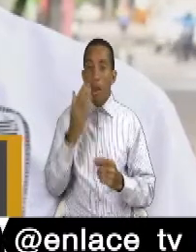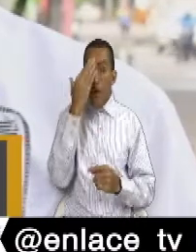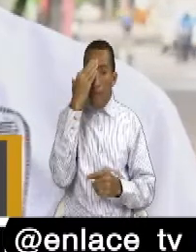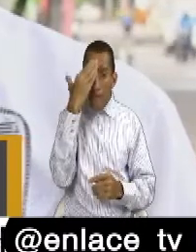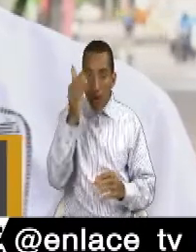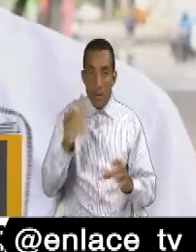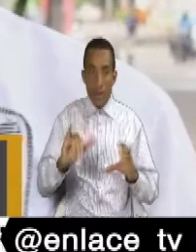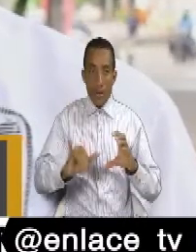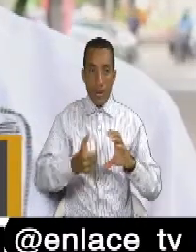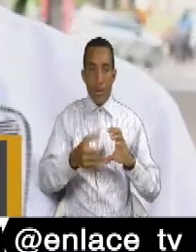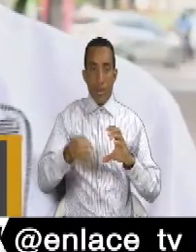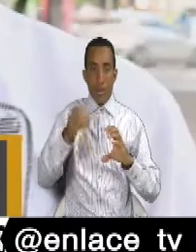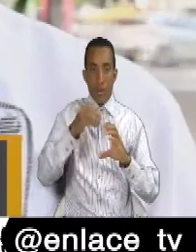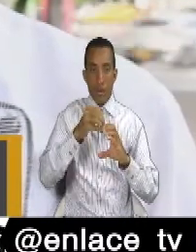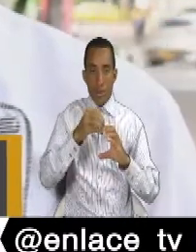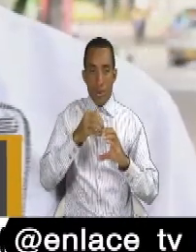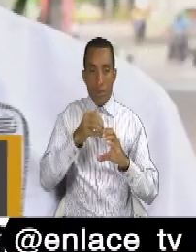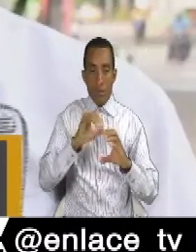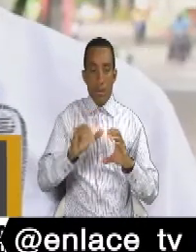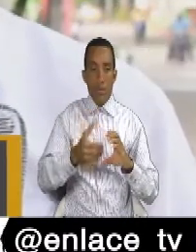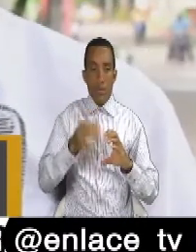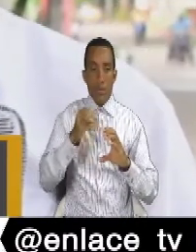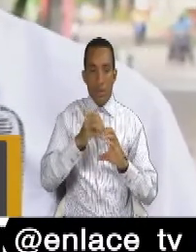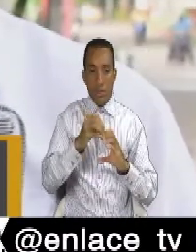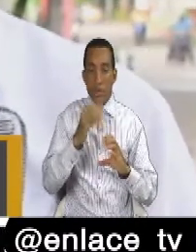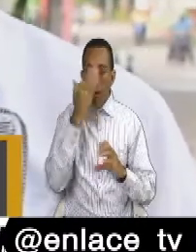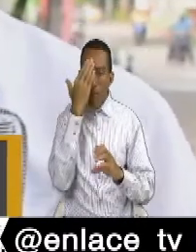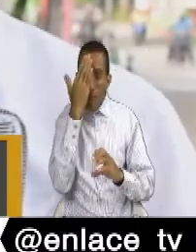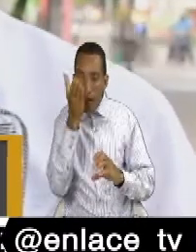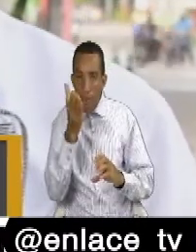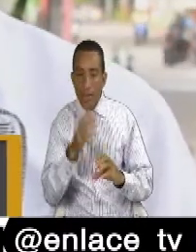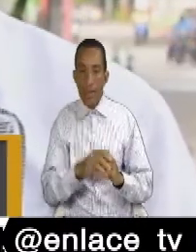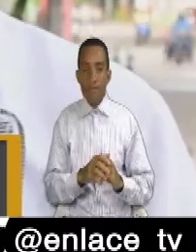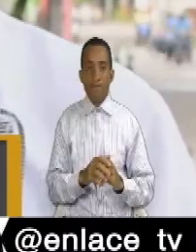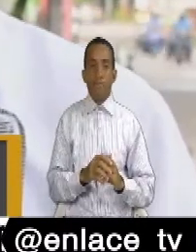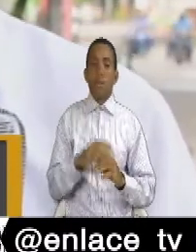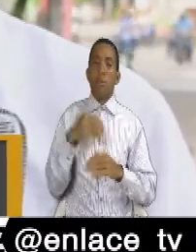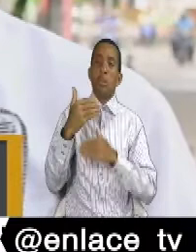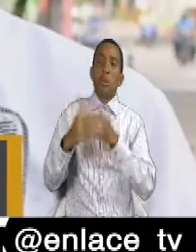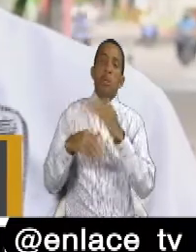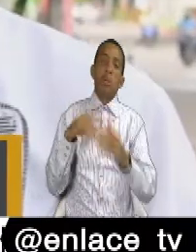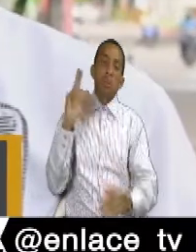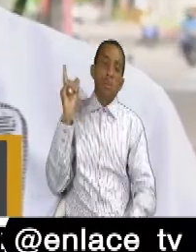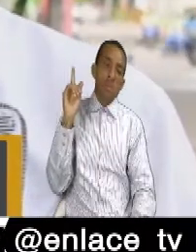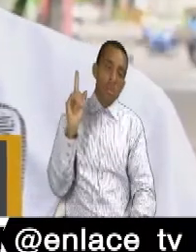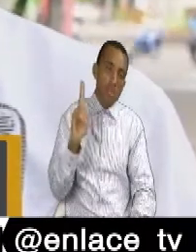diagonal a Donatello. Y fueron pasando los años, hace